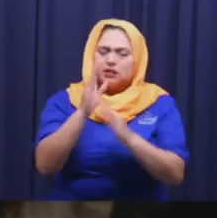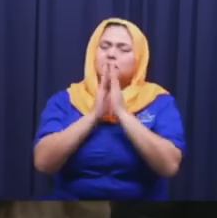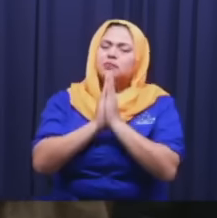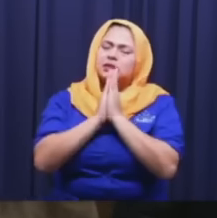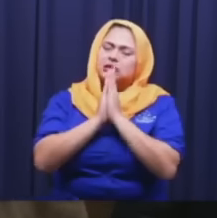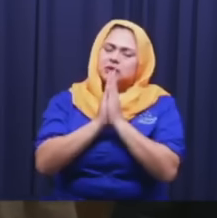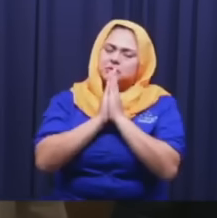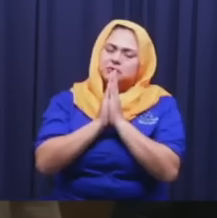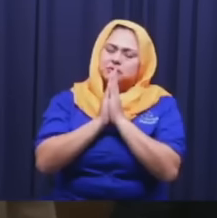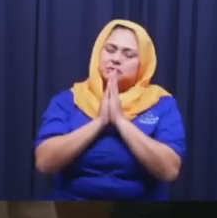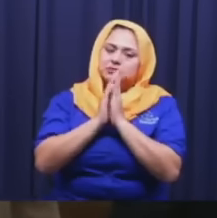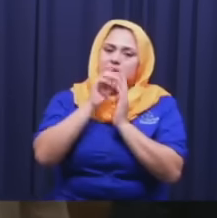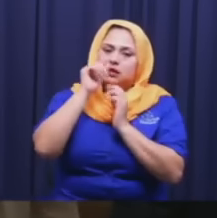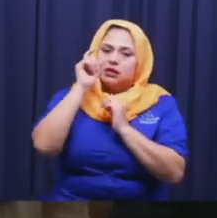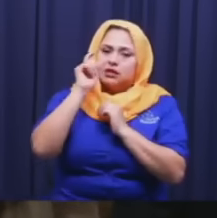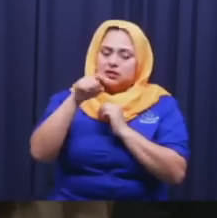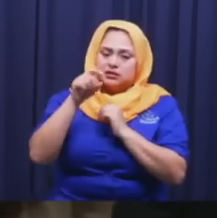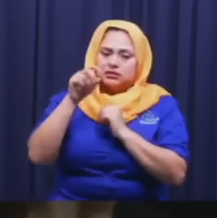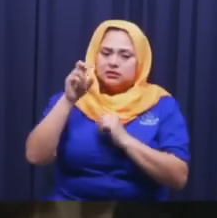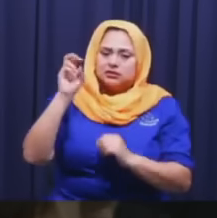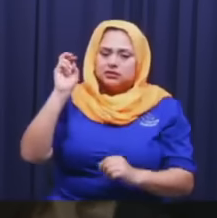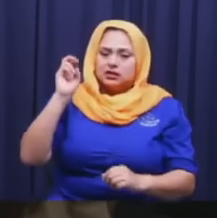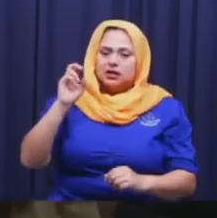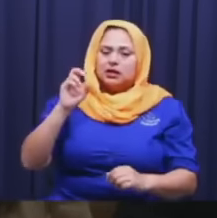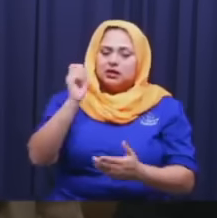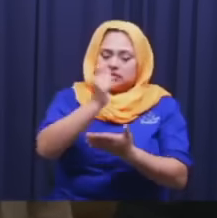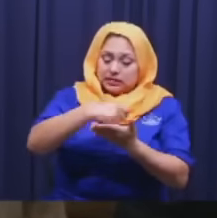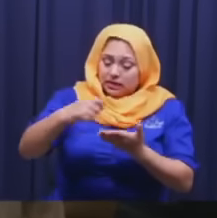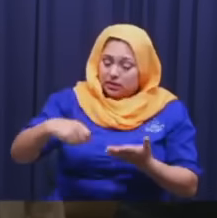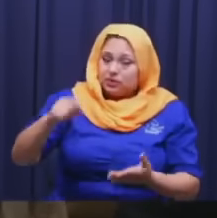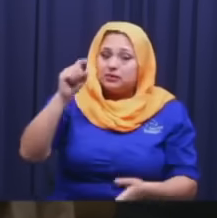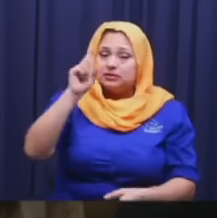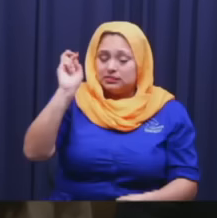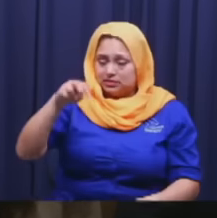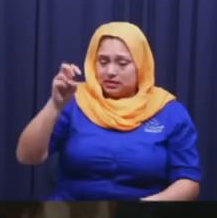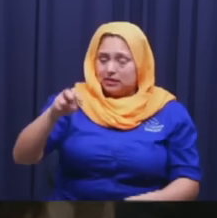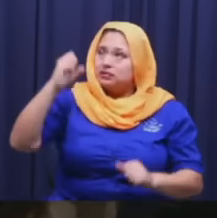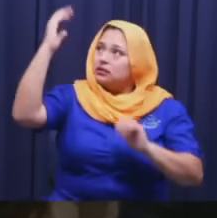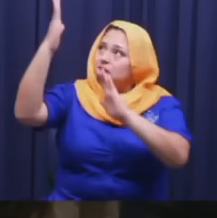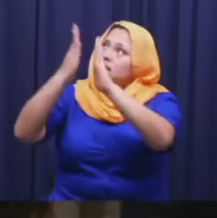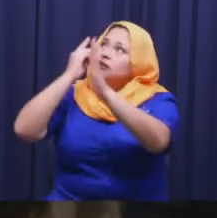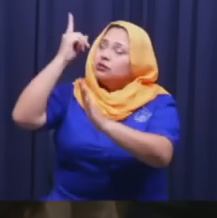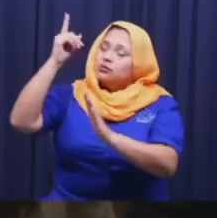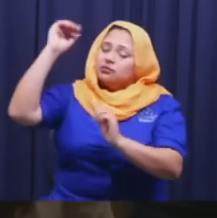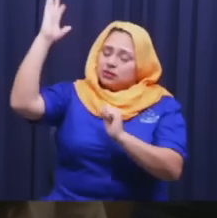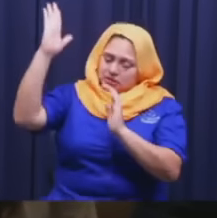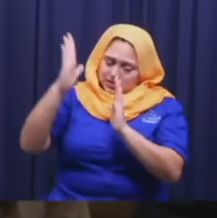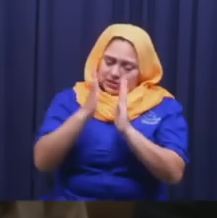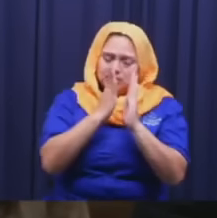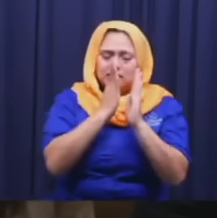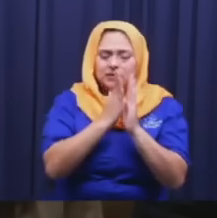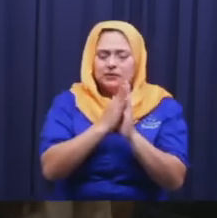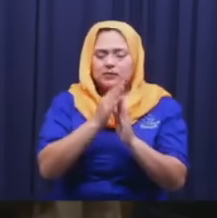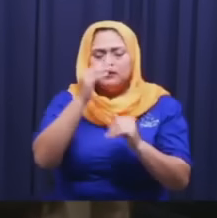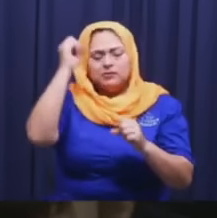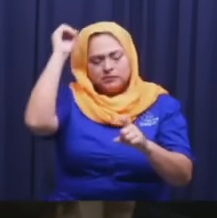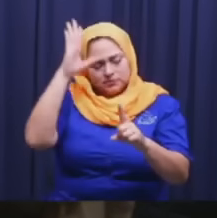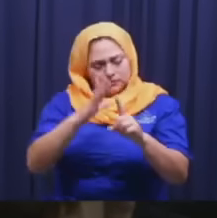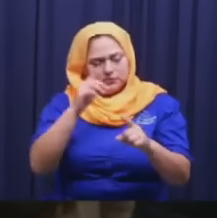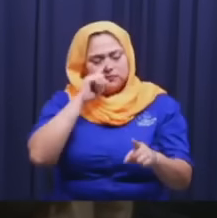solicitado estas peticiones delante de tu presencia. Y también te pedimos que bendigas a cada hermano,